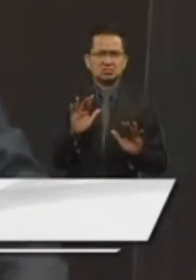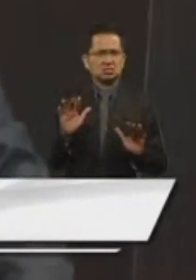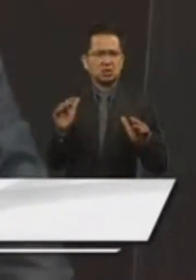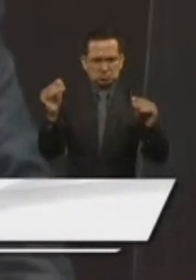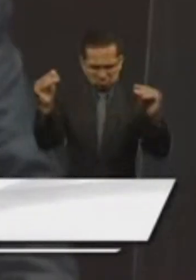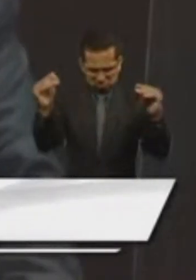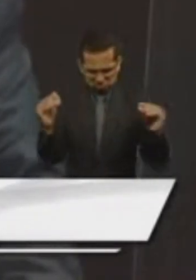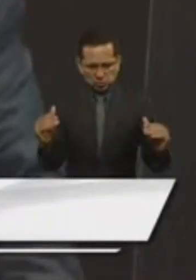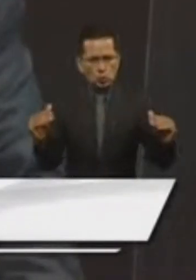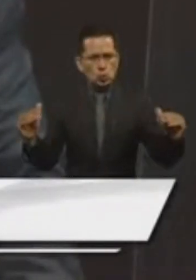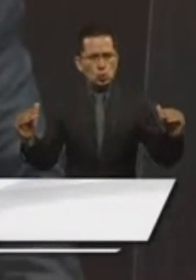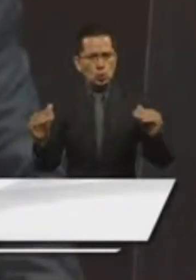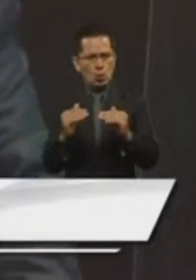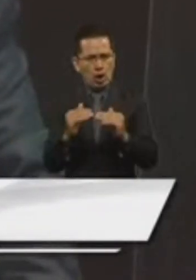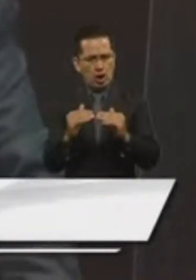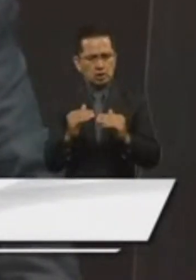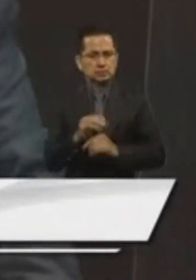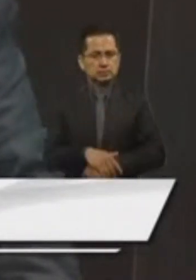Durante décadas